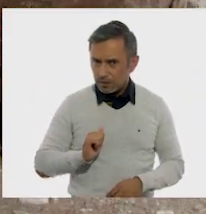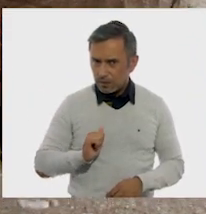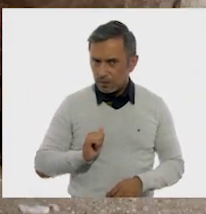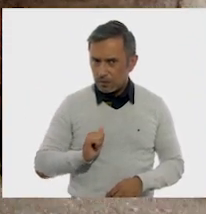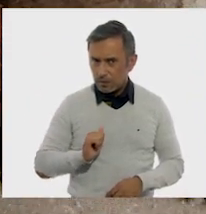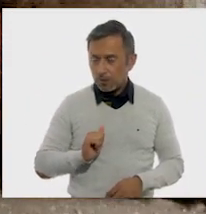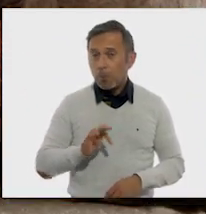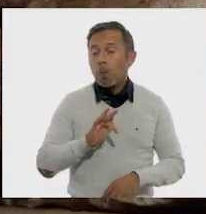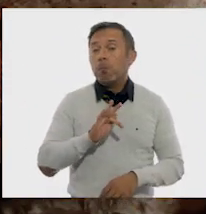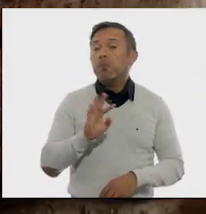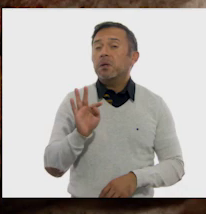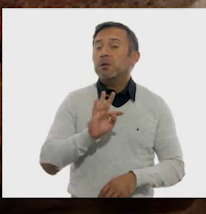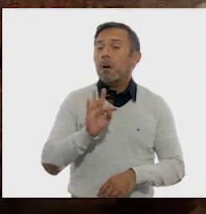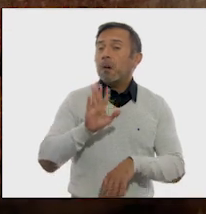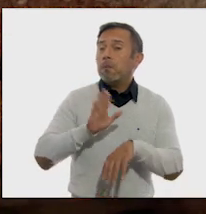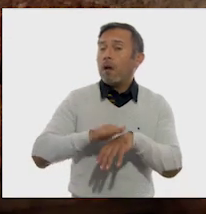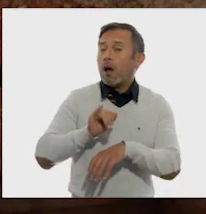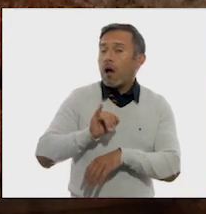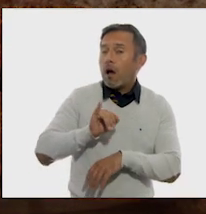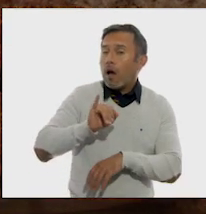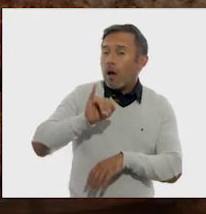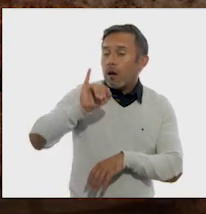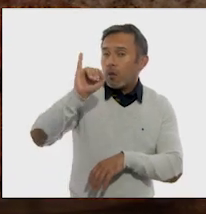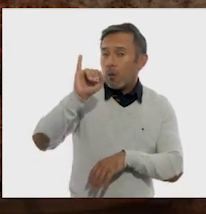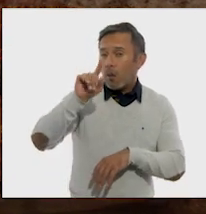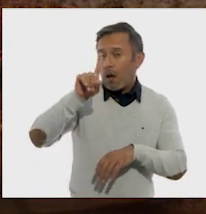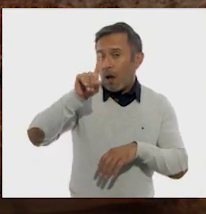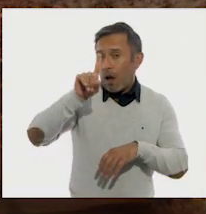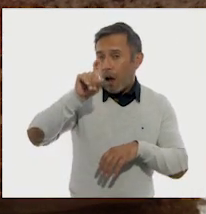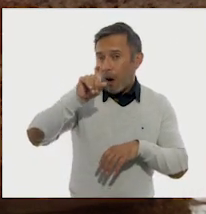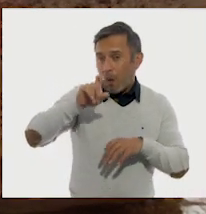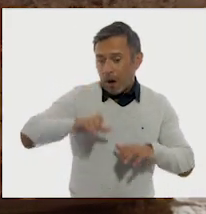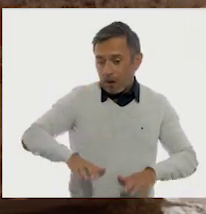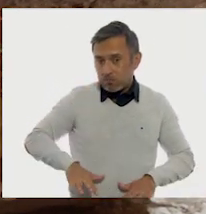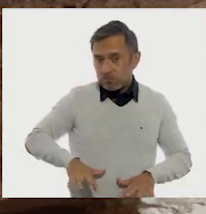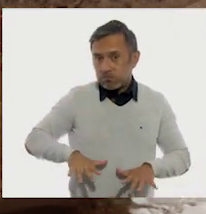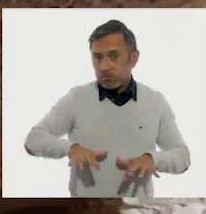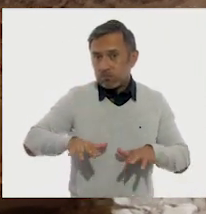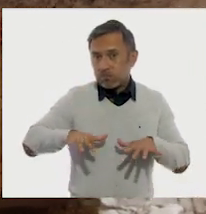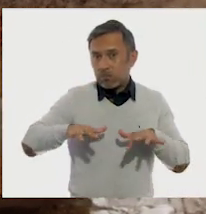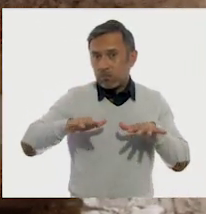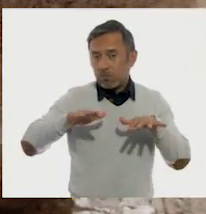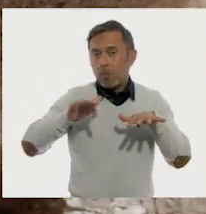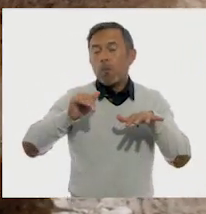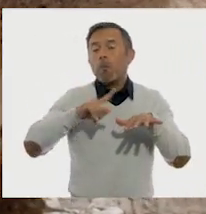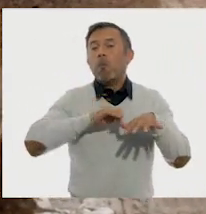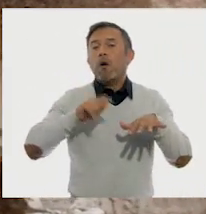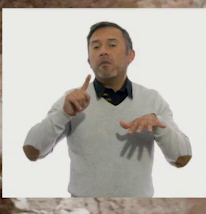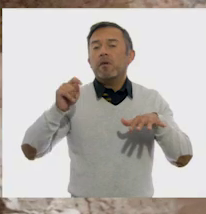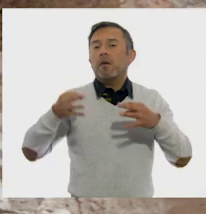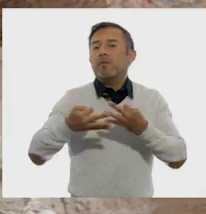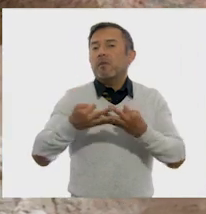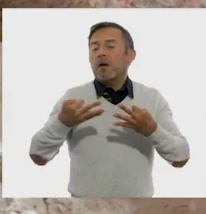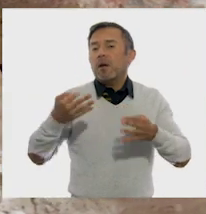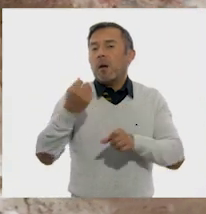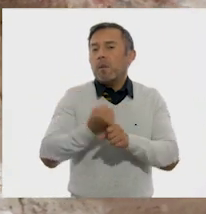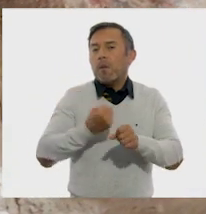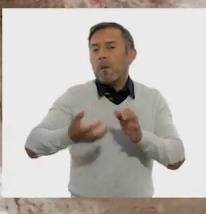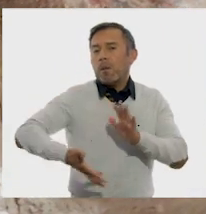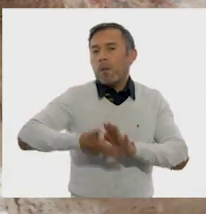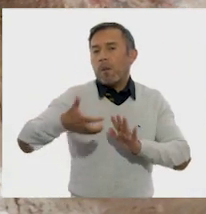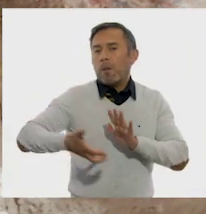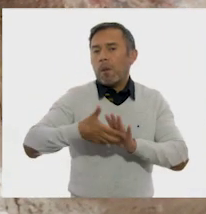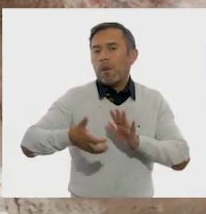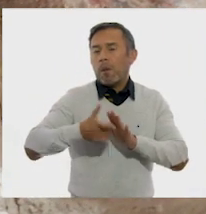estado más alto, como de correr el agua y se fue lavando y lavando y lavando toda la tierra y ya quedó pues un nivel más